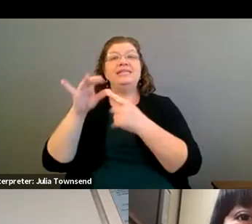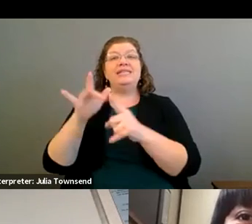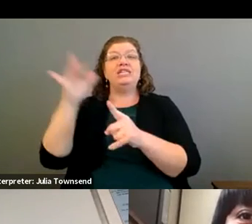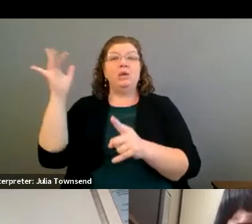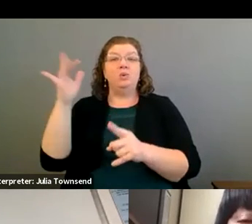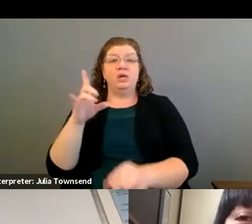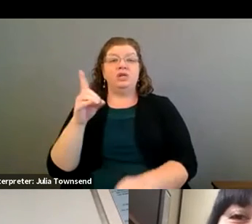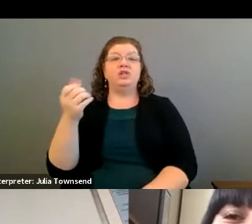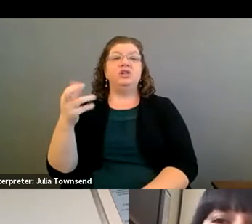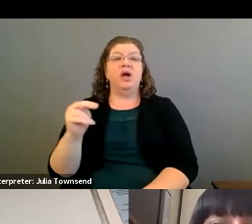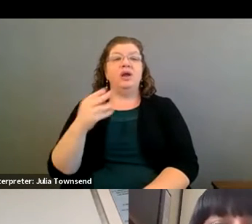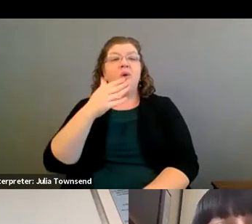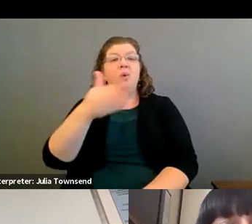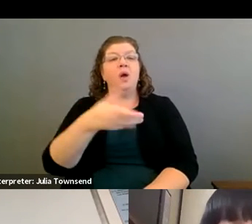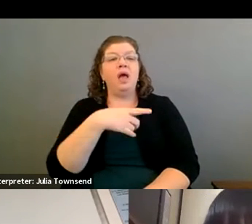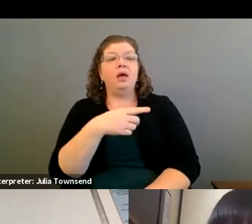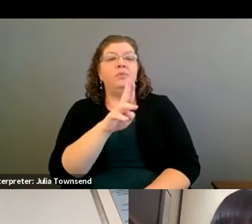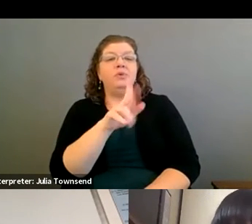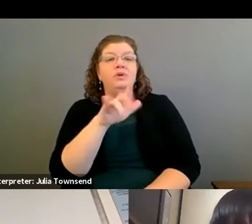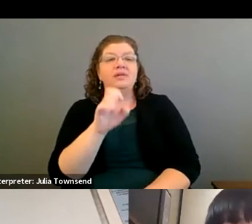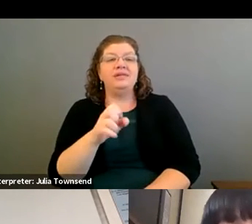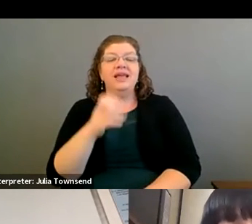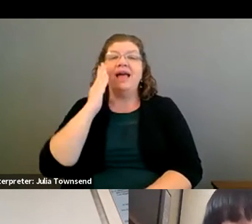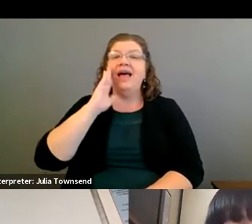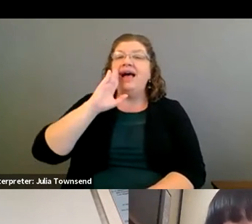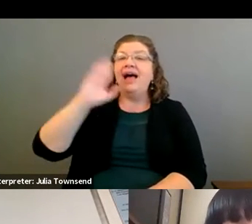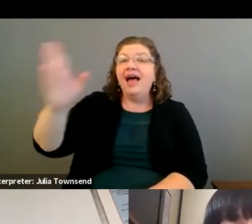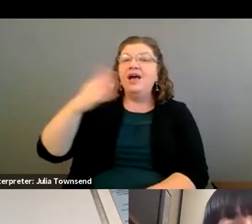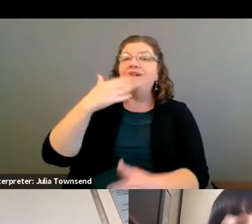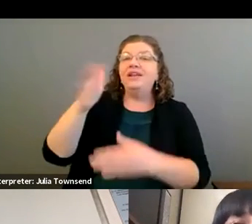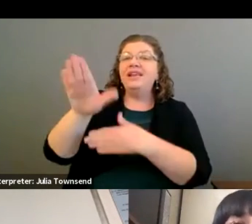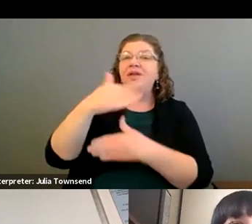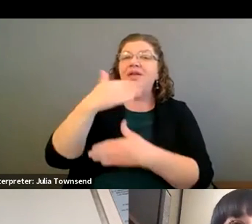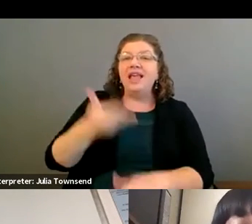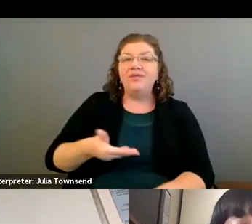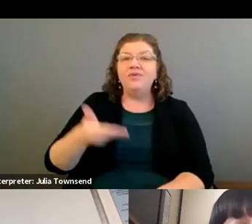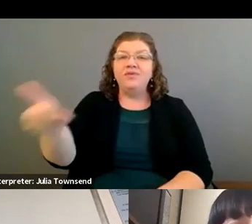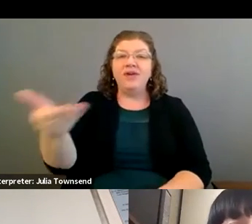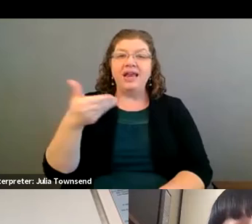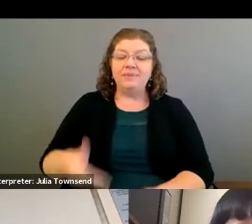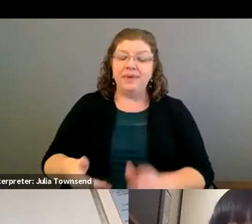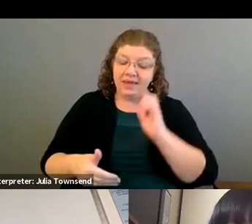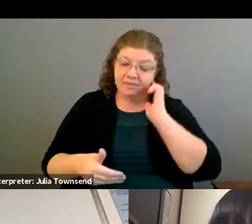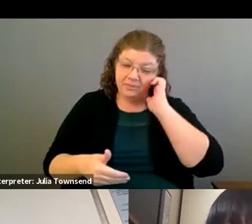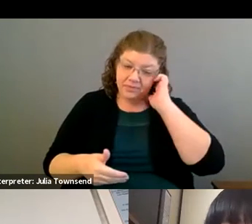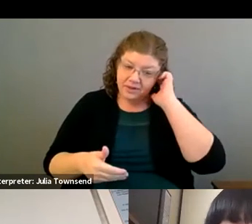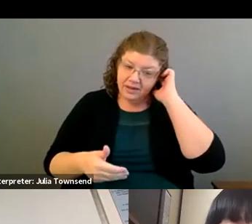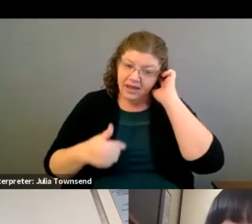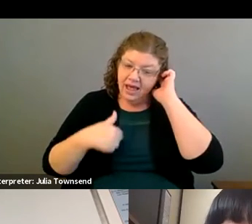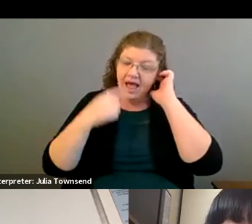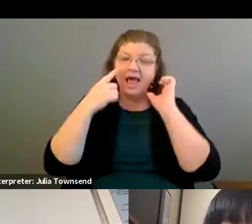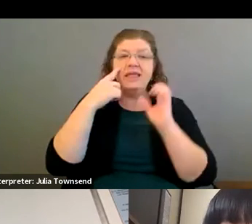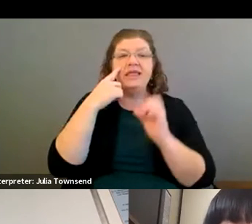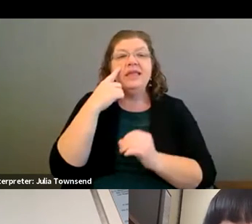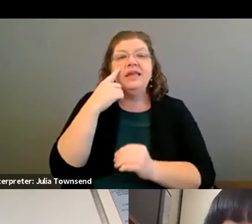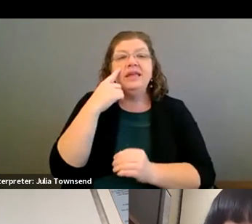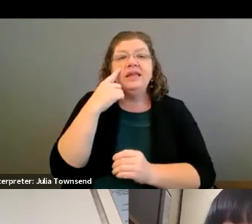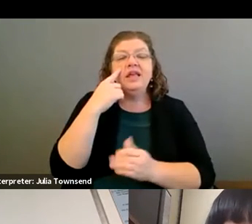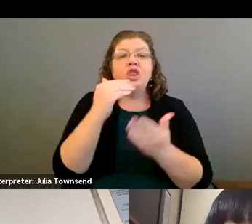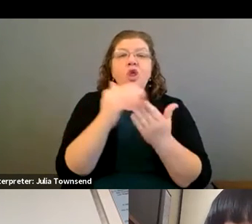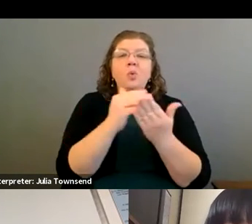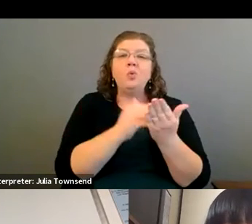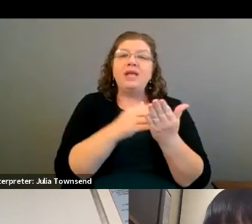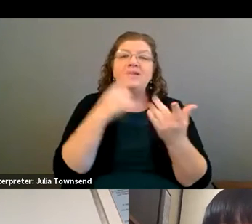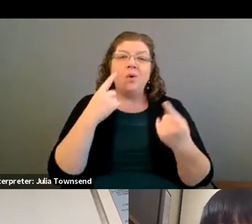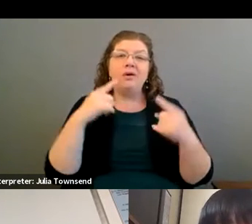una don distinguida del Distrito de Santa Bárbara. Hola, buenas tardes y gracias por invitarme. Creo